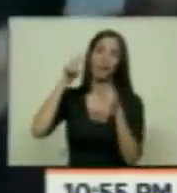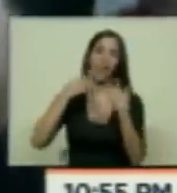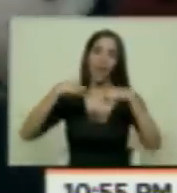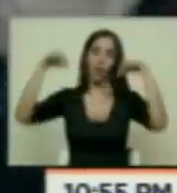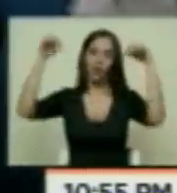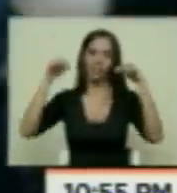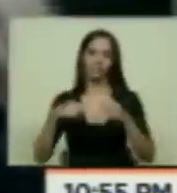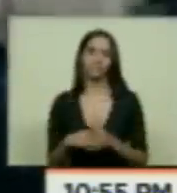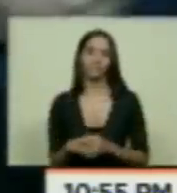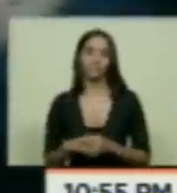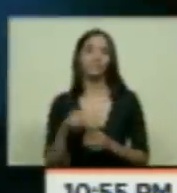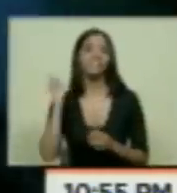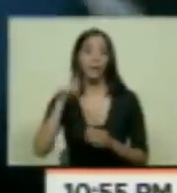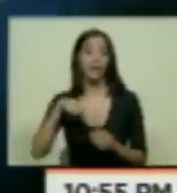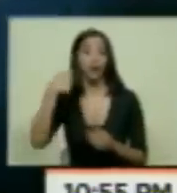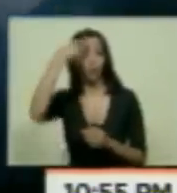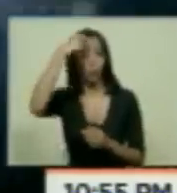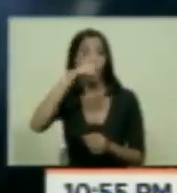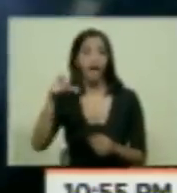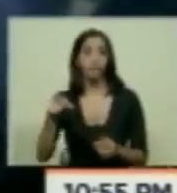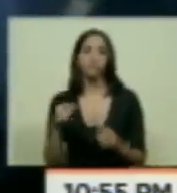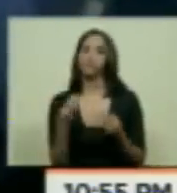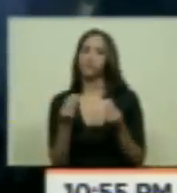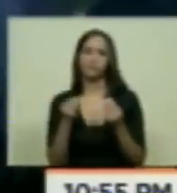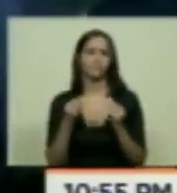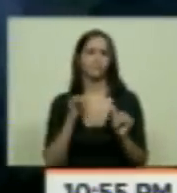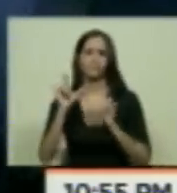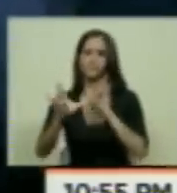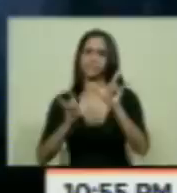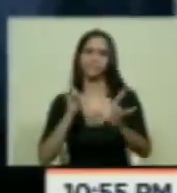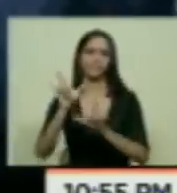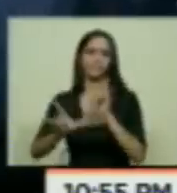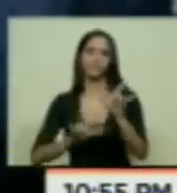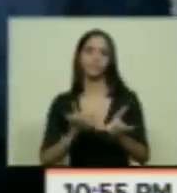También en Guanaguana, muchas muestras de afecto.